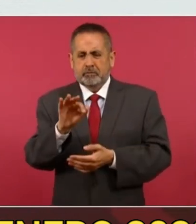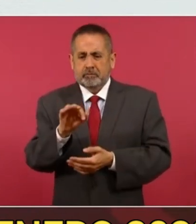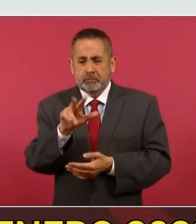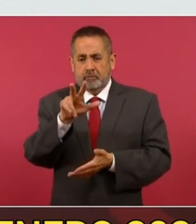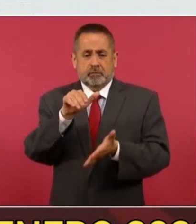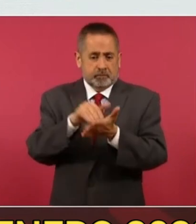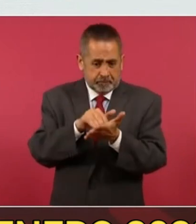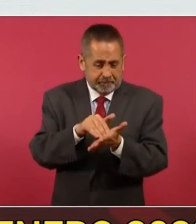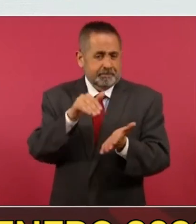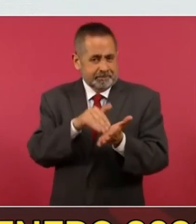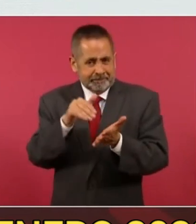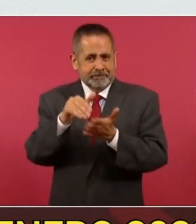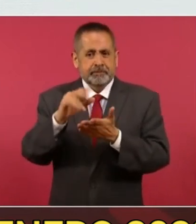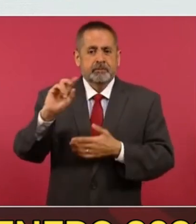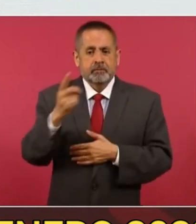48.000 millones de dólares.